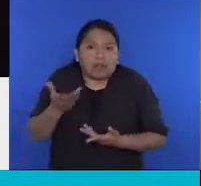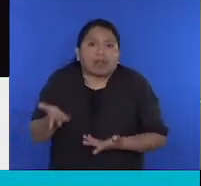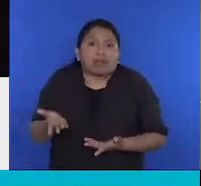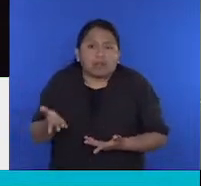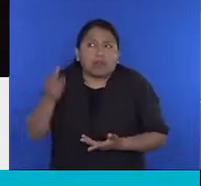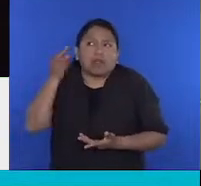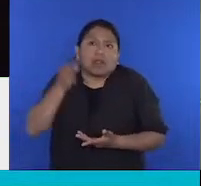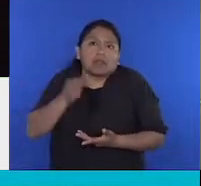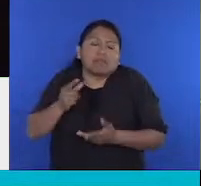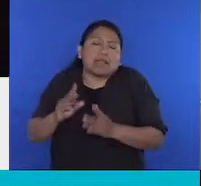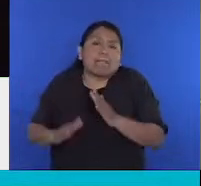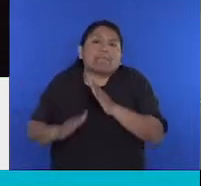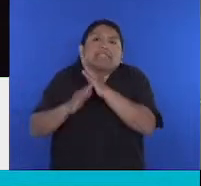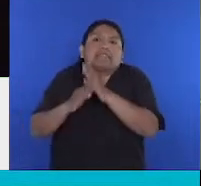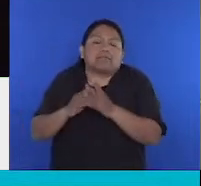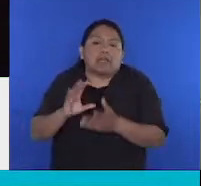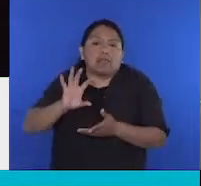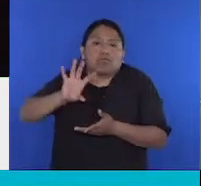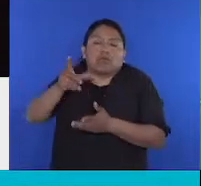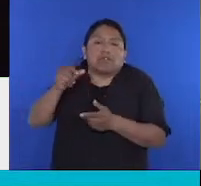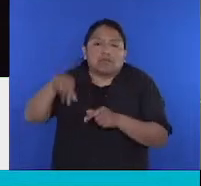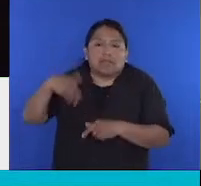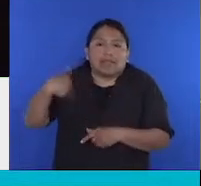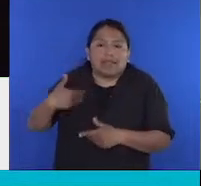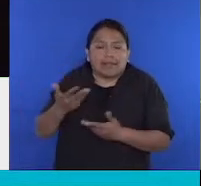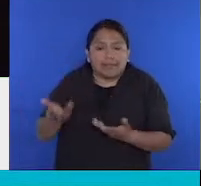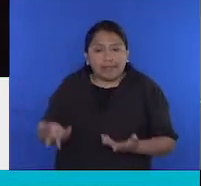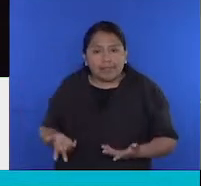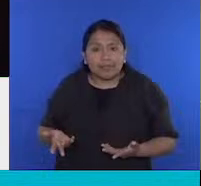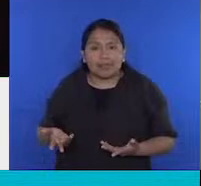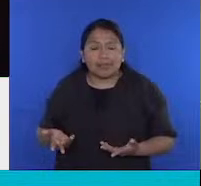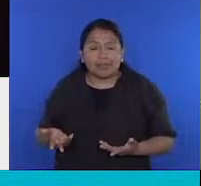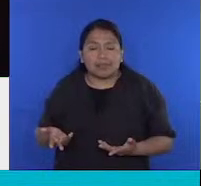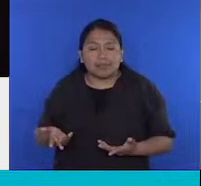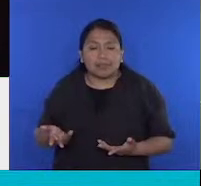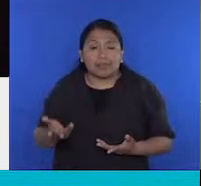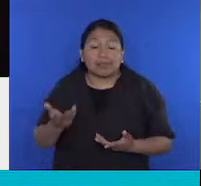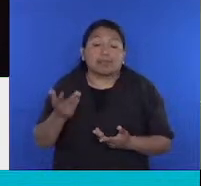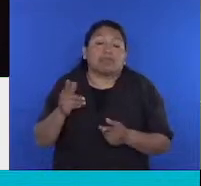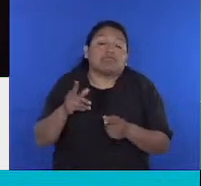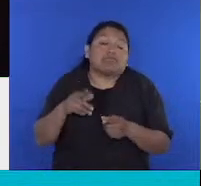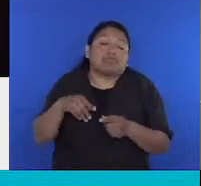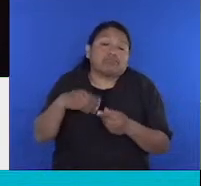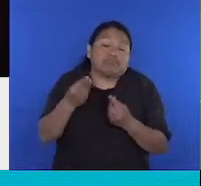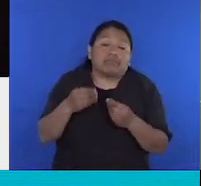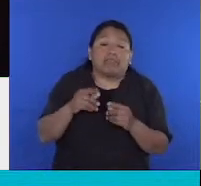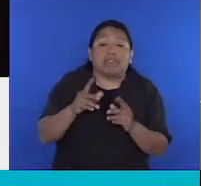país y muchos dirigentes de la principal fuerza de oposición.